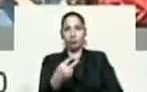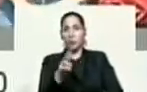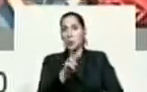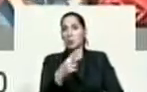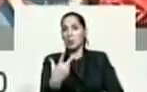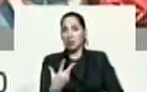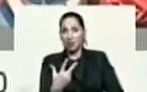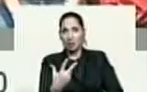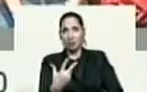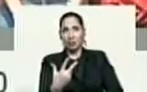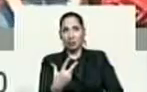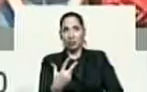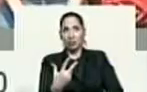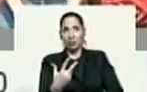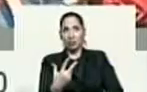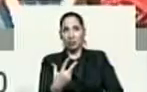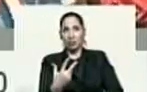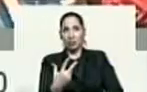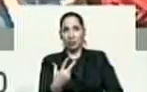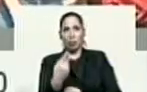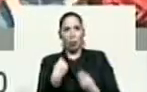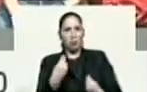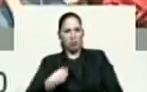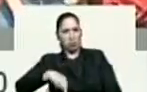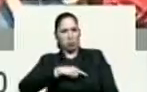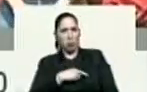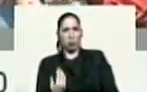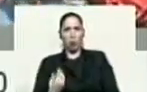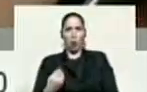el 23, como que a nosotros nos asustara eso del 23,